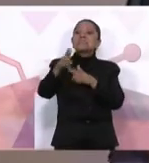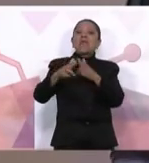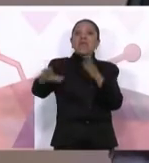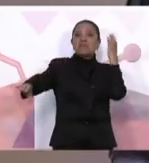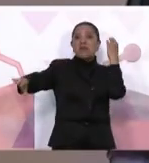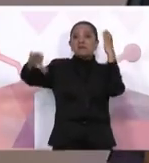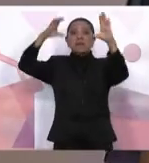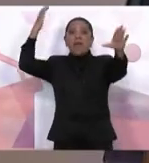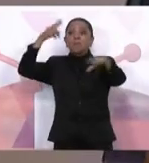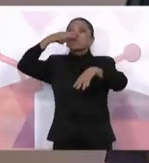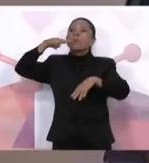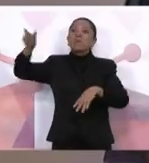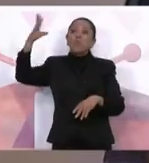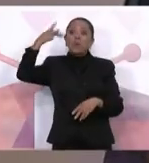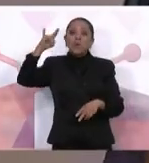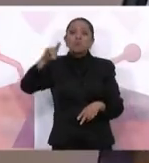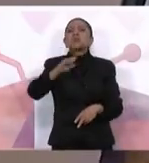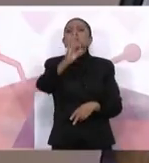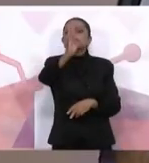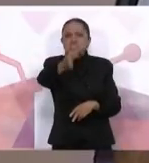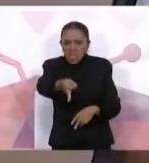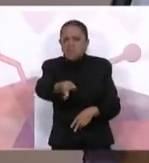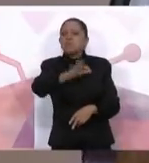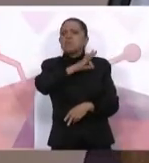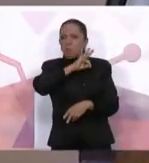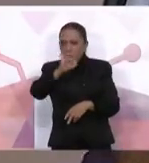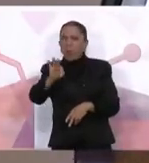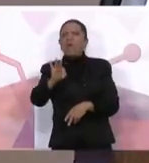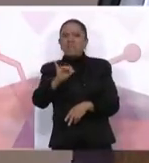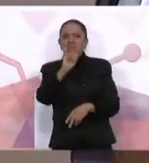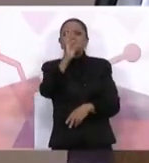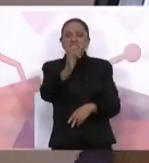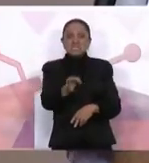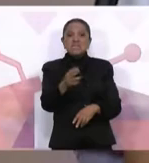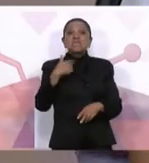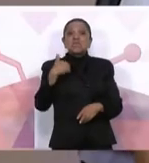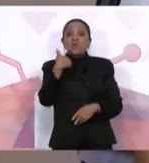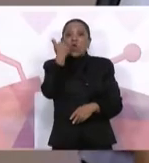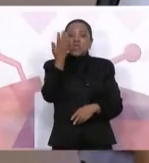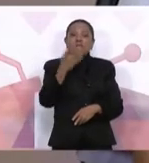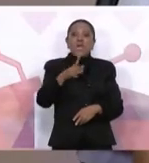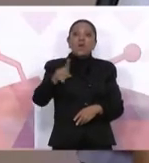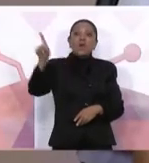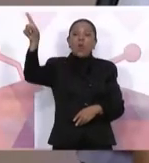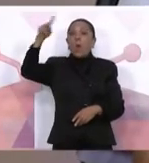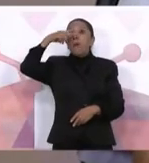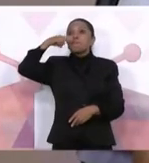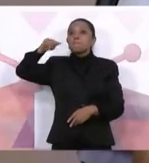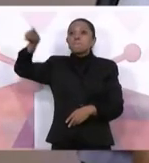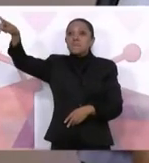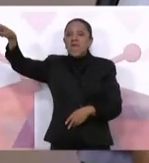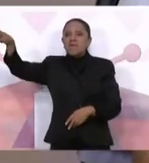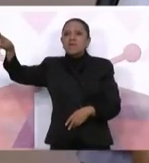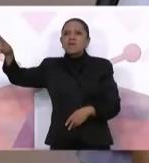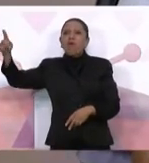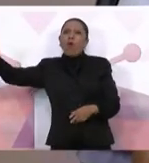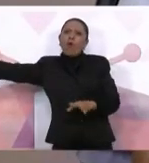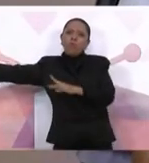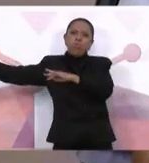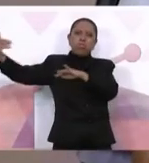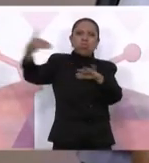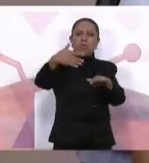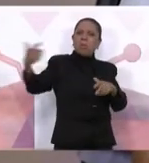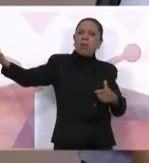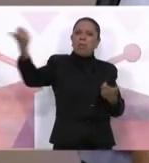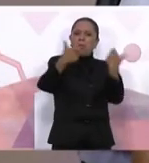totalmente ecológico se puede realizar quiero que los chilangos nos inunden para que nos traigan su dinero a morelos y desarrollar más